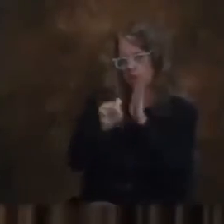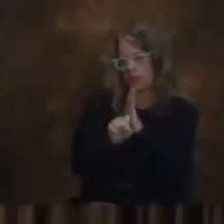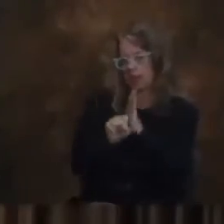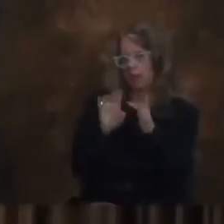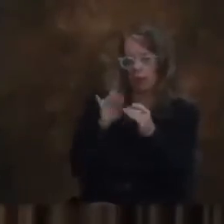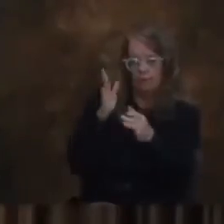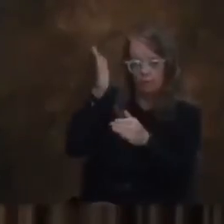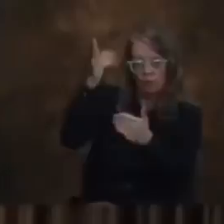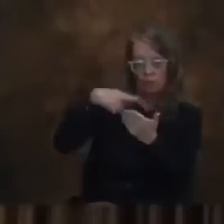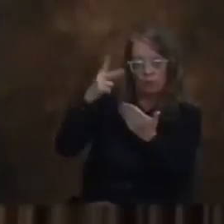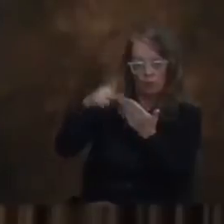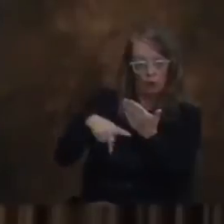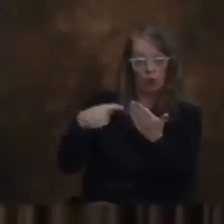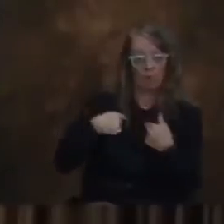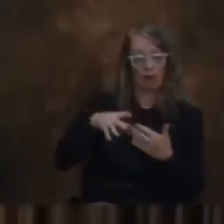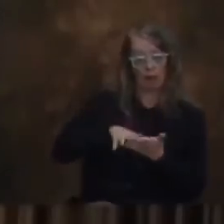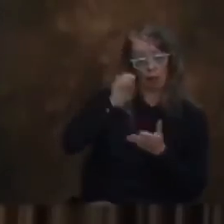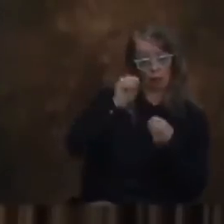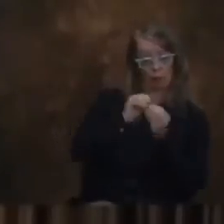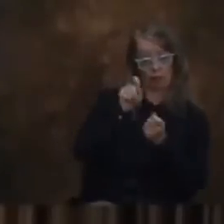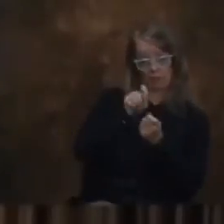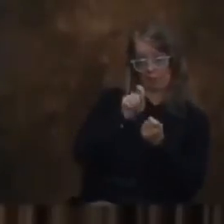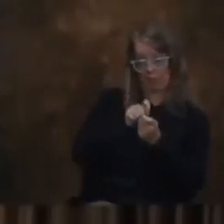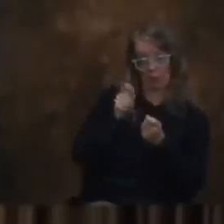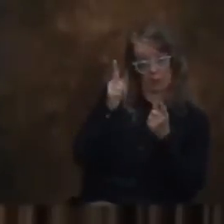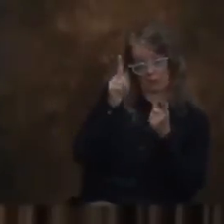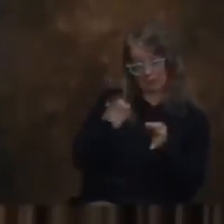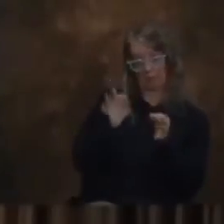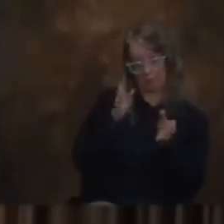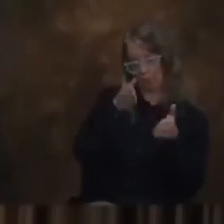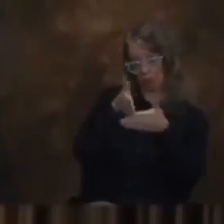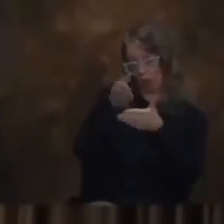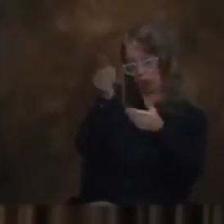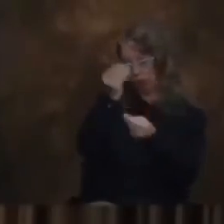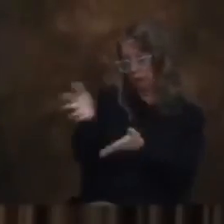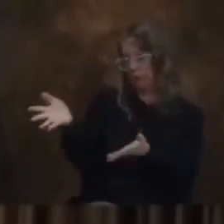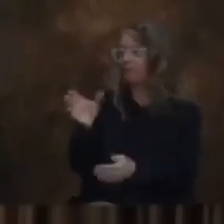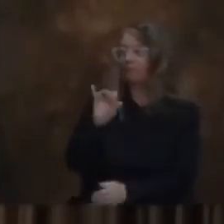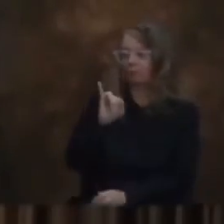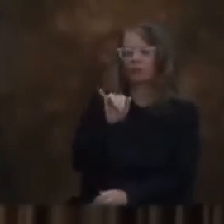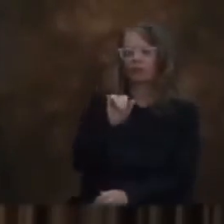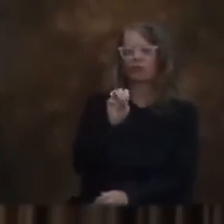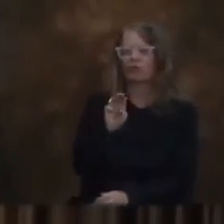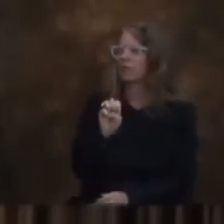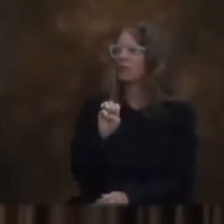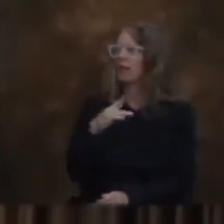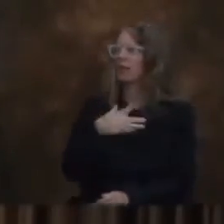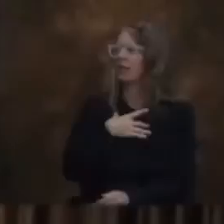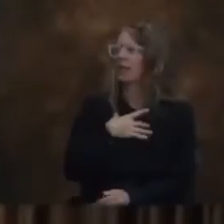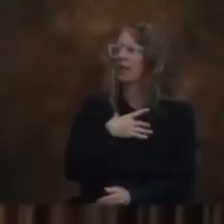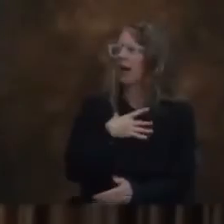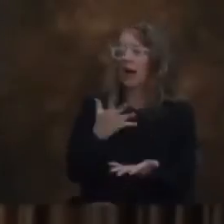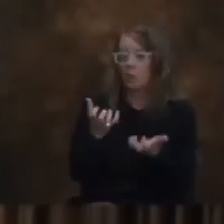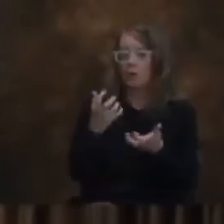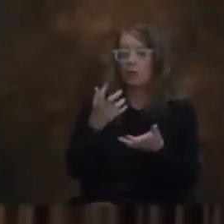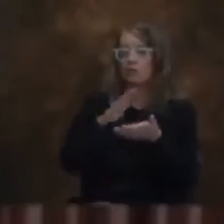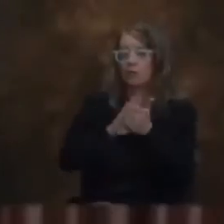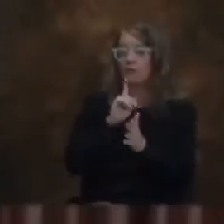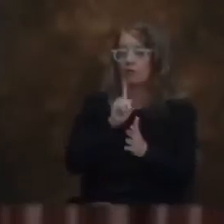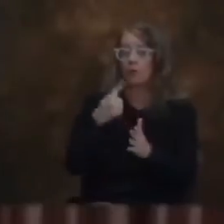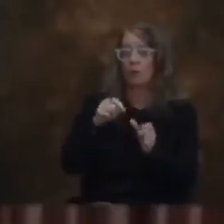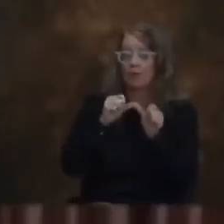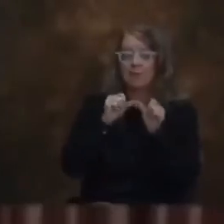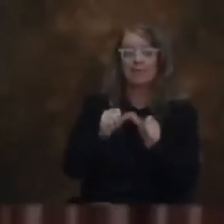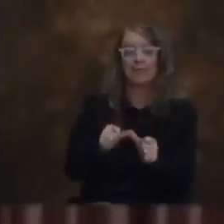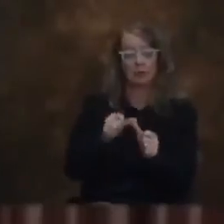del programa y cuando me doy cuenta de más detalles yo quiero asegurar que estamos en puntas sobre eso para que le parece que el programa está